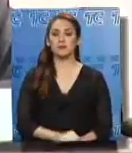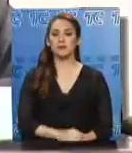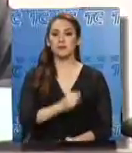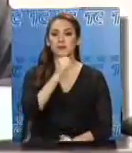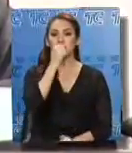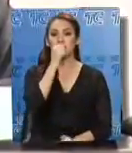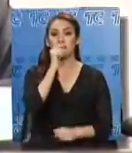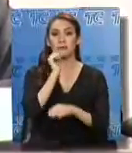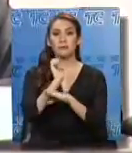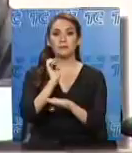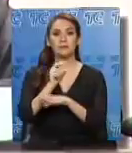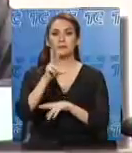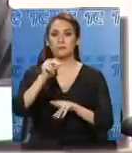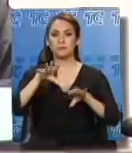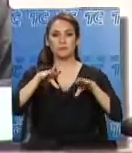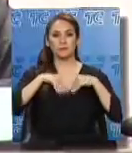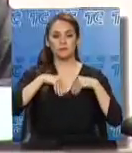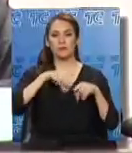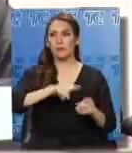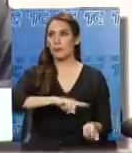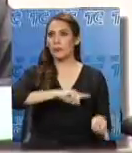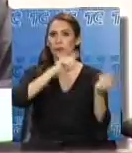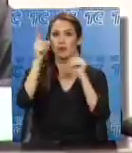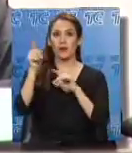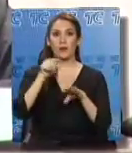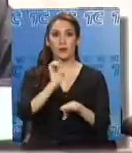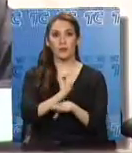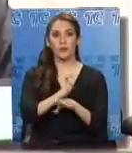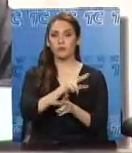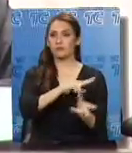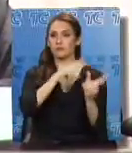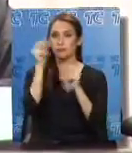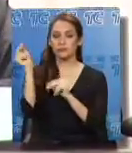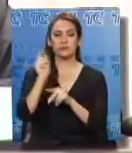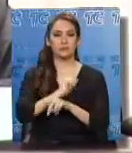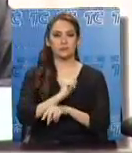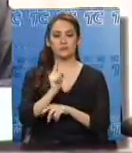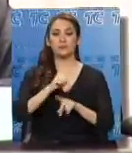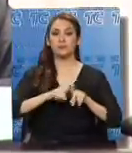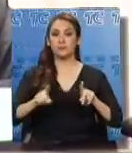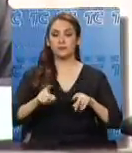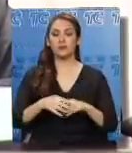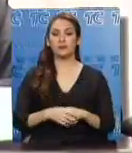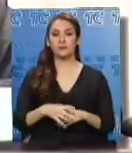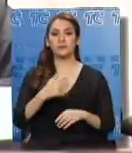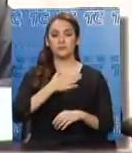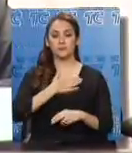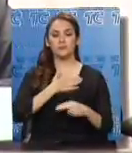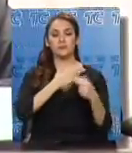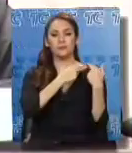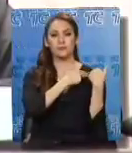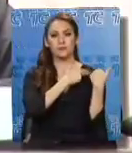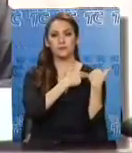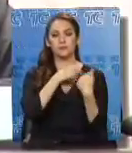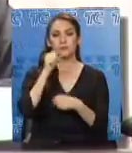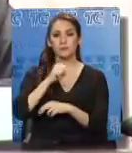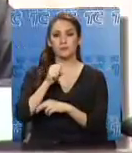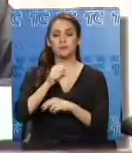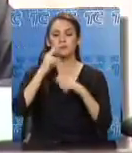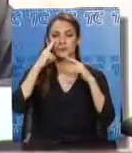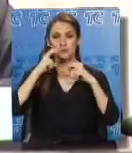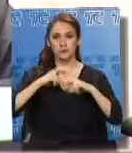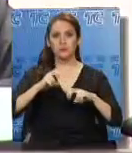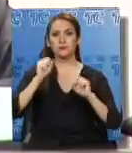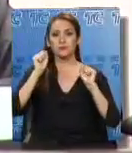Ecuador no permite la extradición de ciudadanos ecuatorianos, pero asume la responsabilidad de